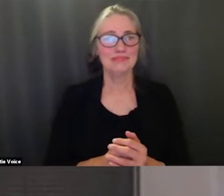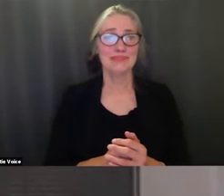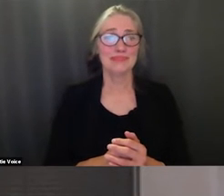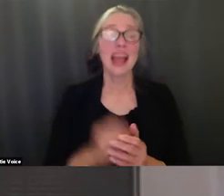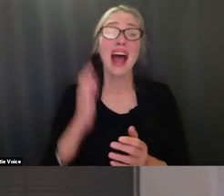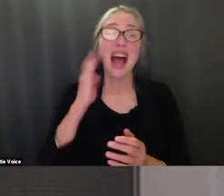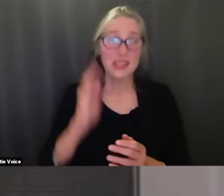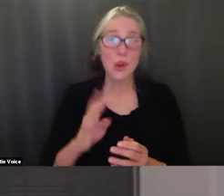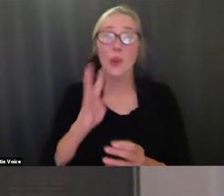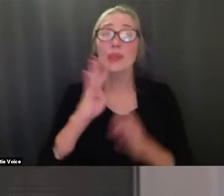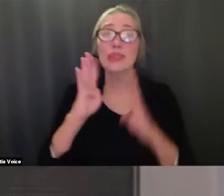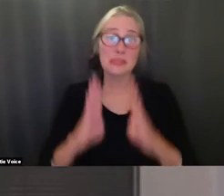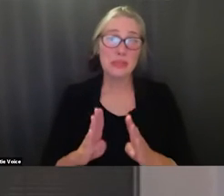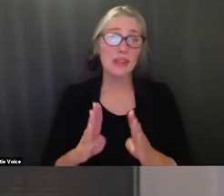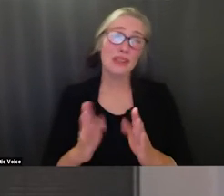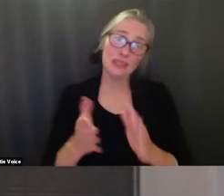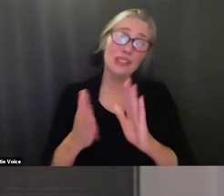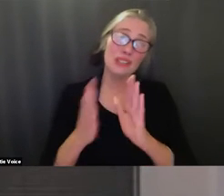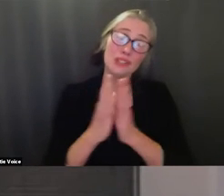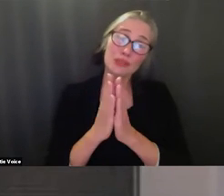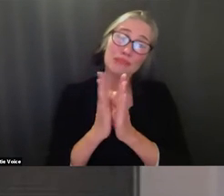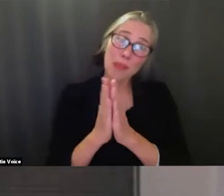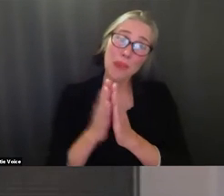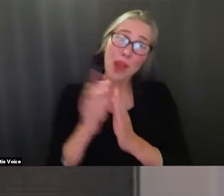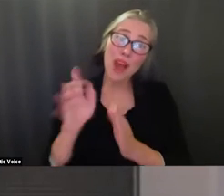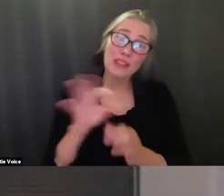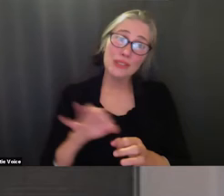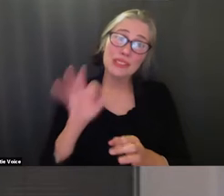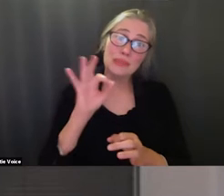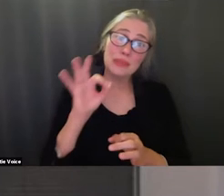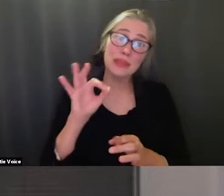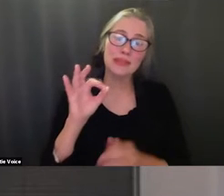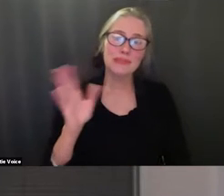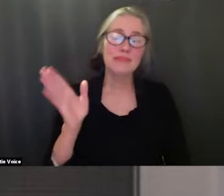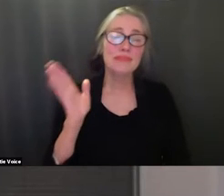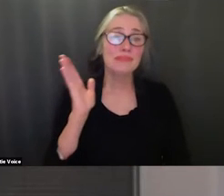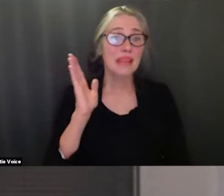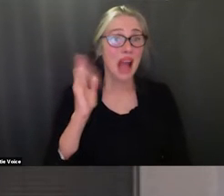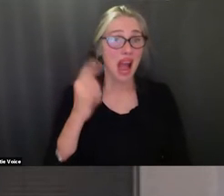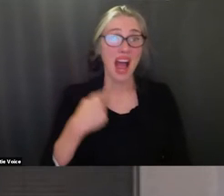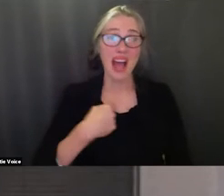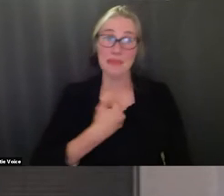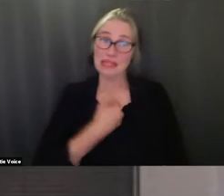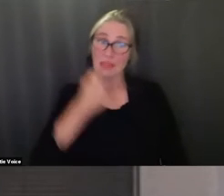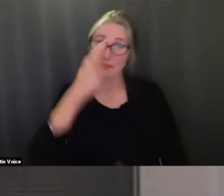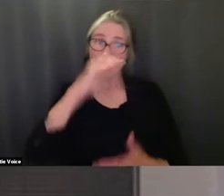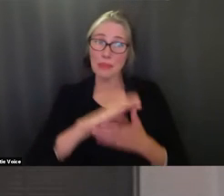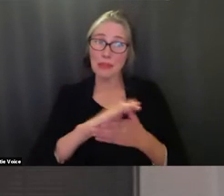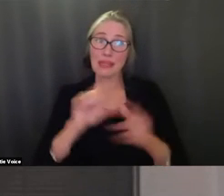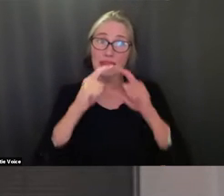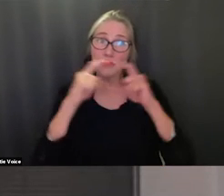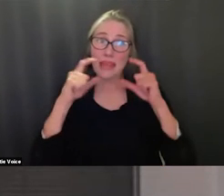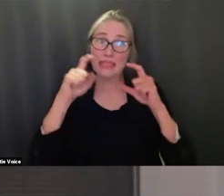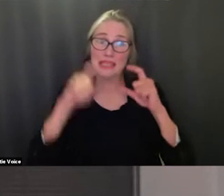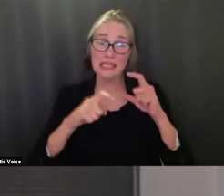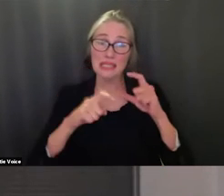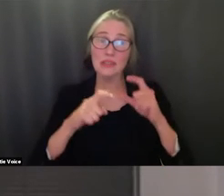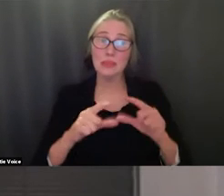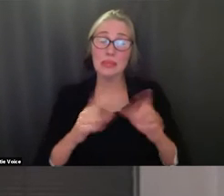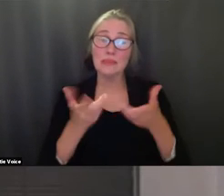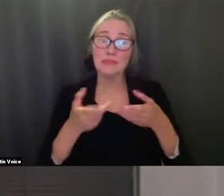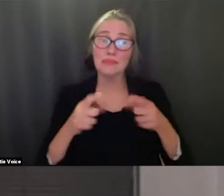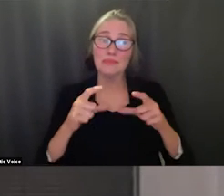de la oradora anterior, cuando yo ciertamente creo que todos necesitamos estar usando cubrebocas y